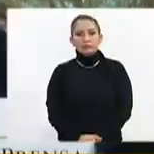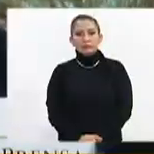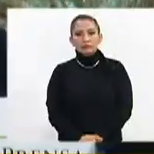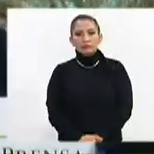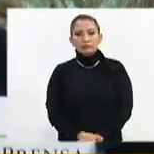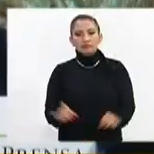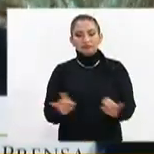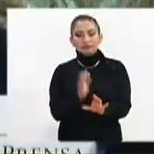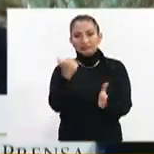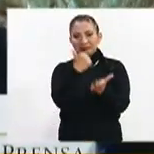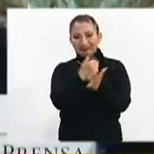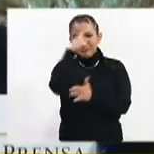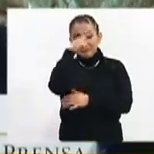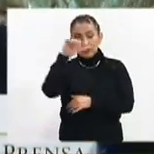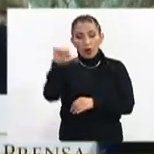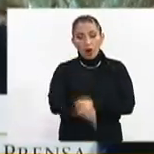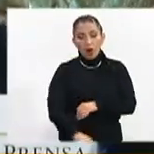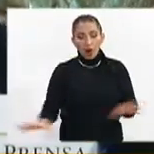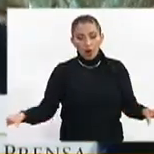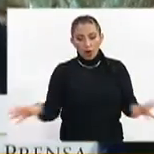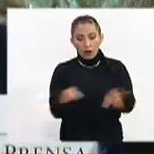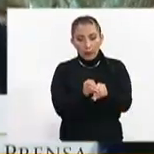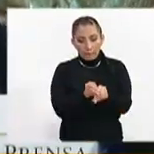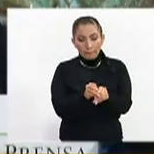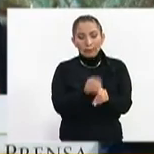En el caso de la Ciudad de México, hoy se suman